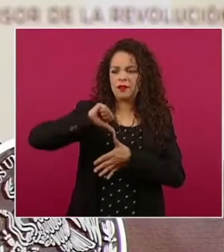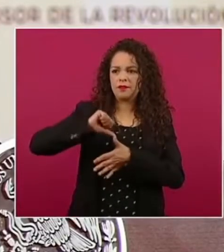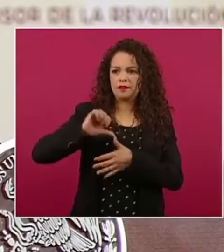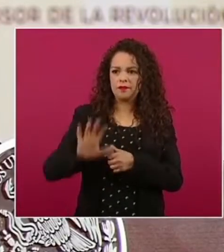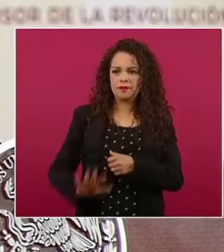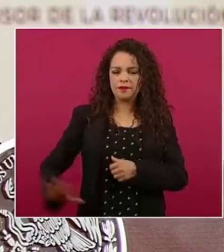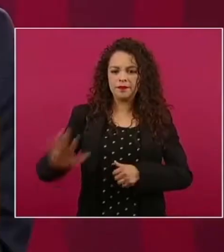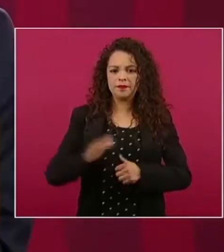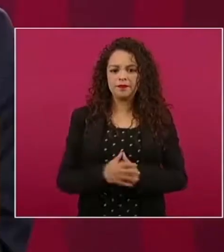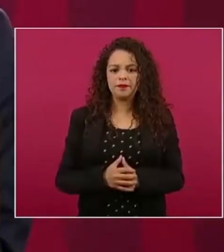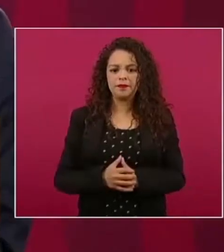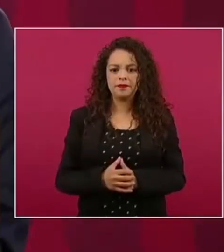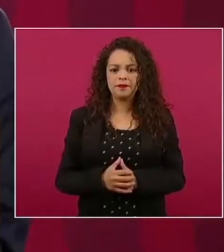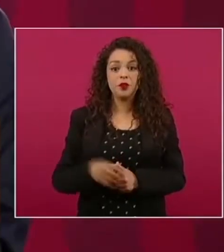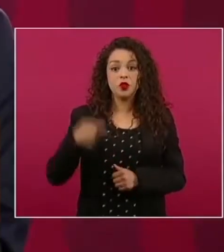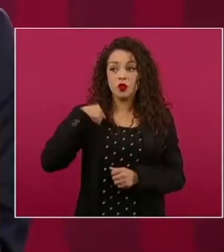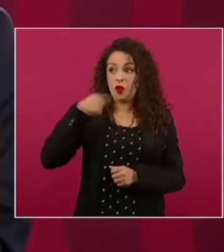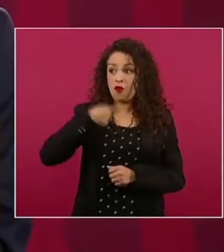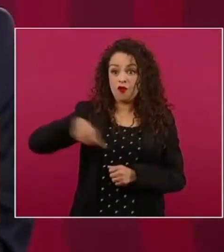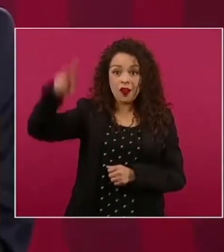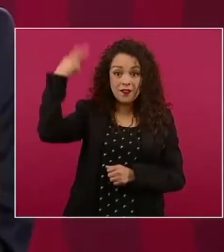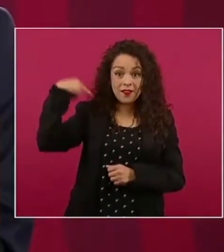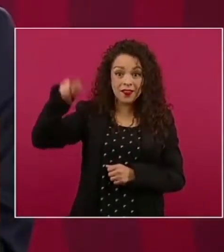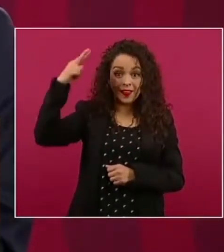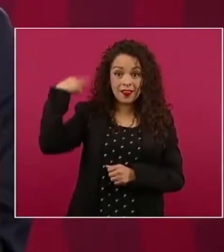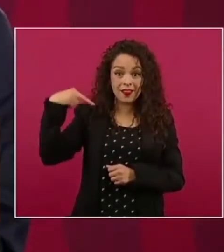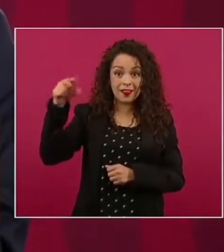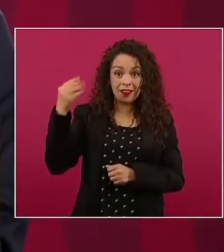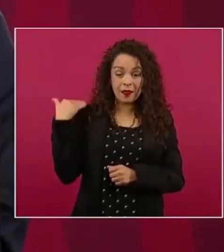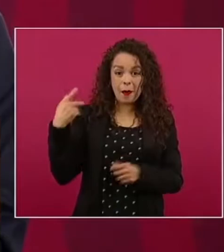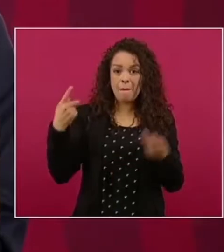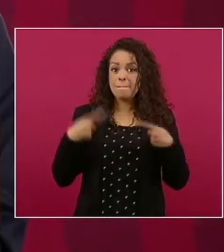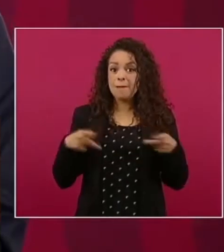que fuimos de gira, la gente en la calle,